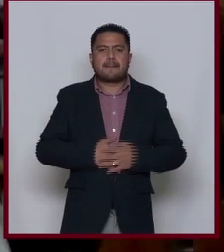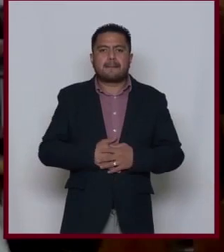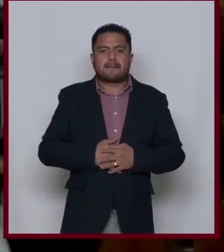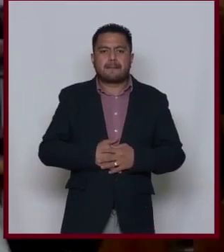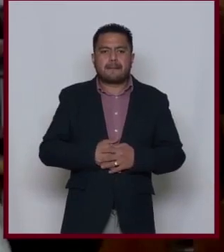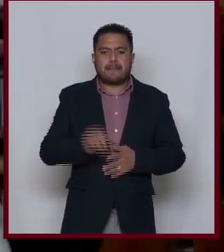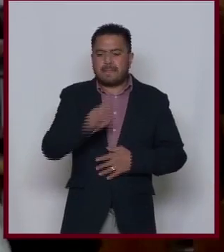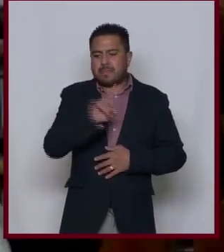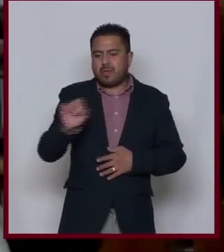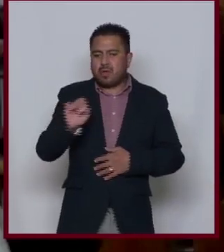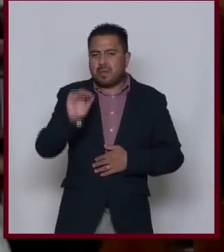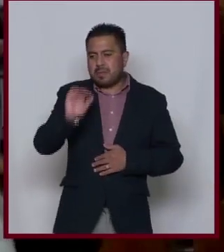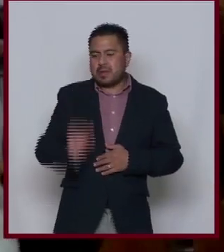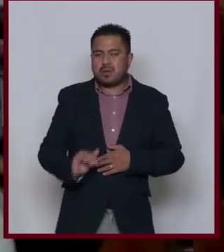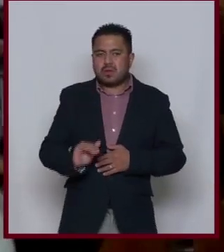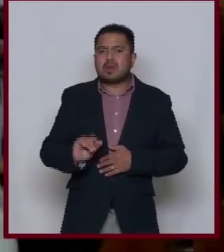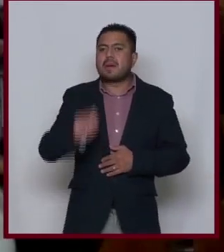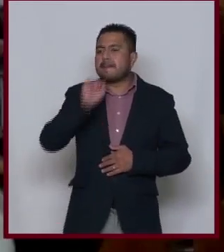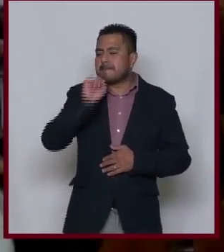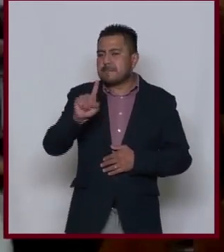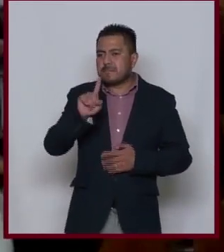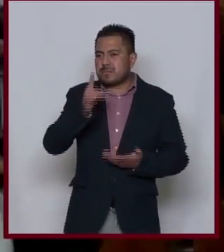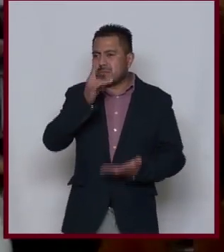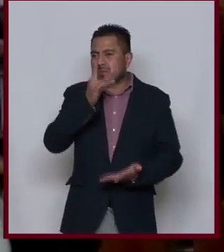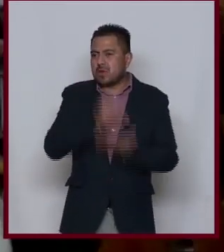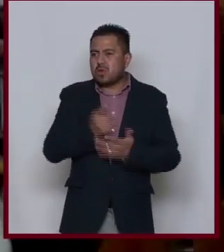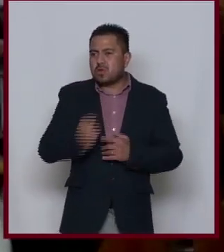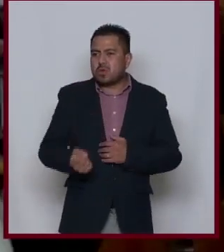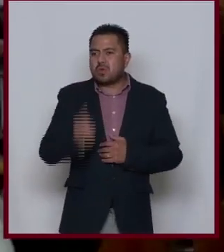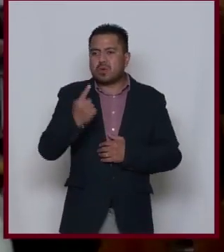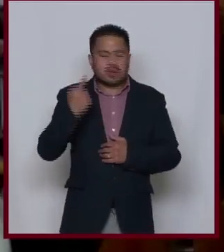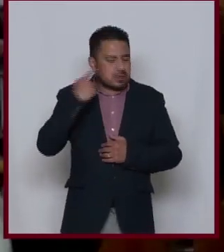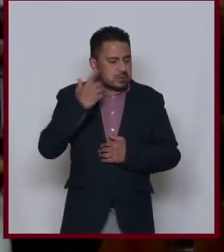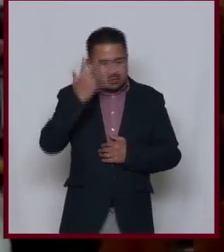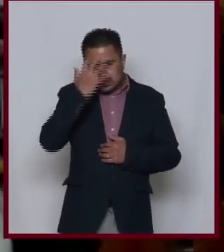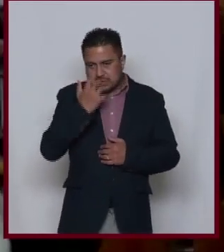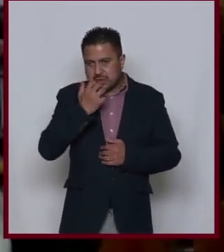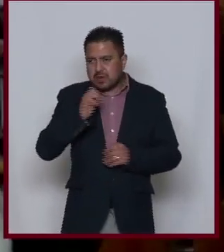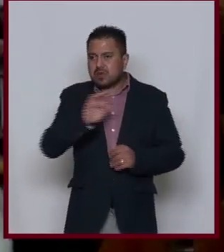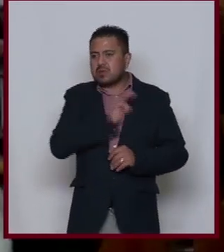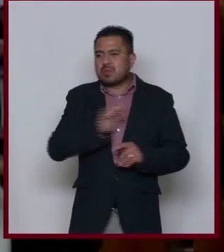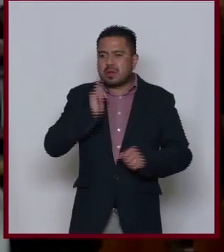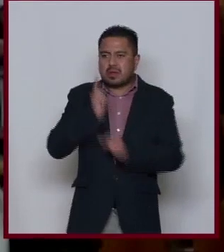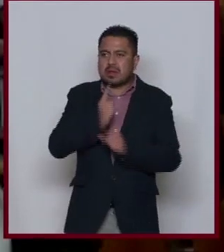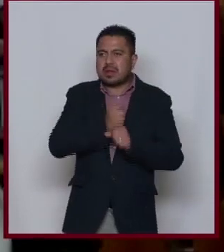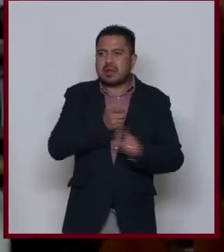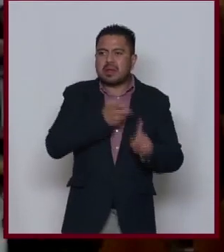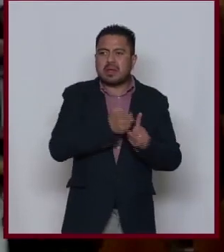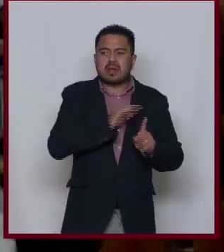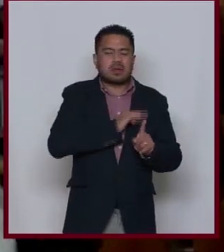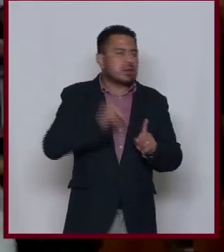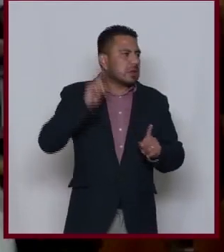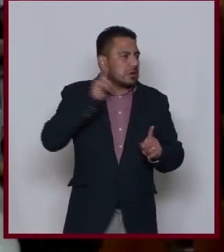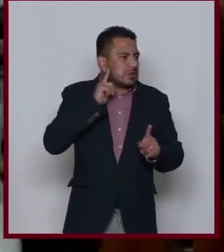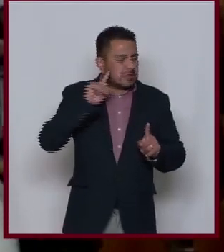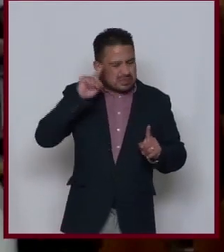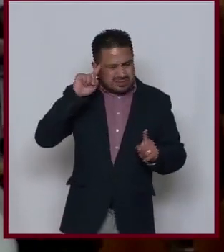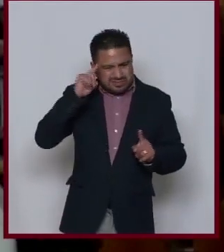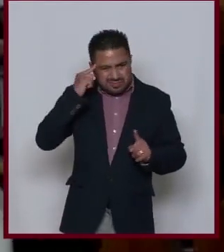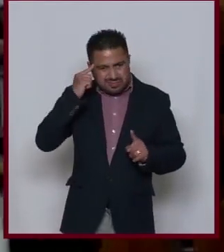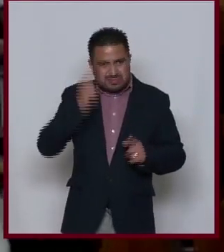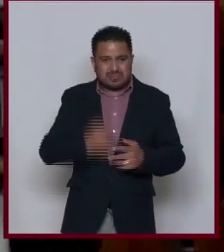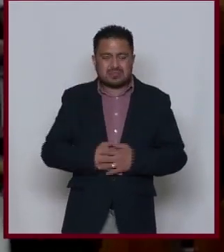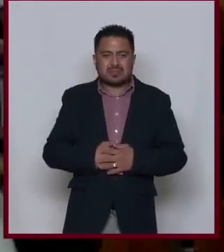Un do menor, cambié una sola nota y se oye triste. O pues se puede sonar enojado.